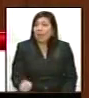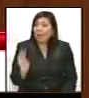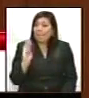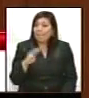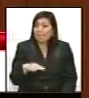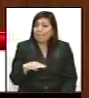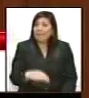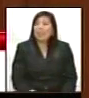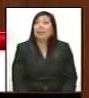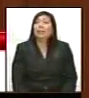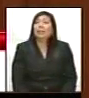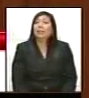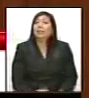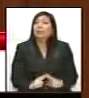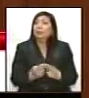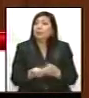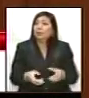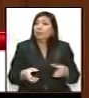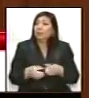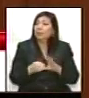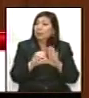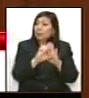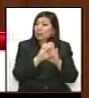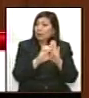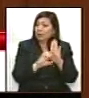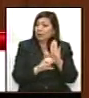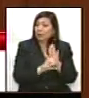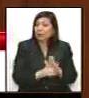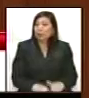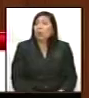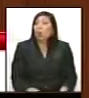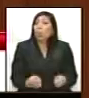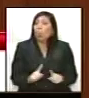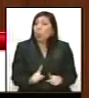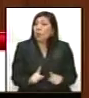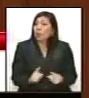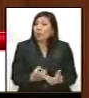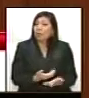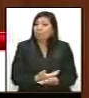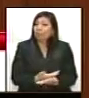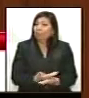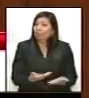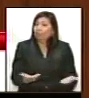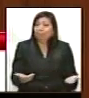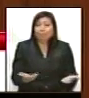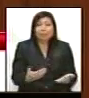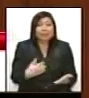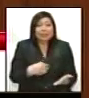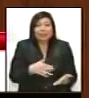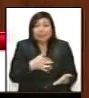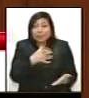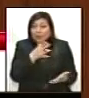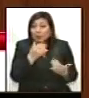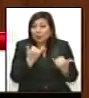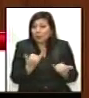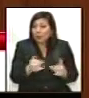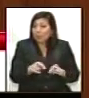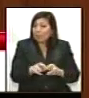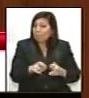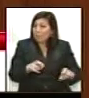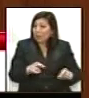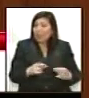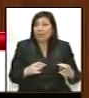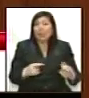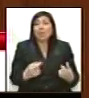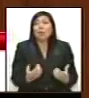en sesión de la comisión de constitución cuando todavía no se sabía que oía había pleno